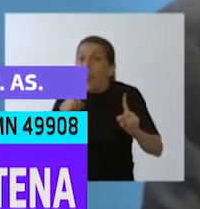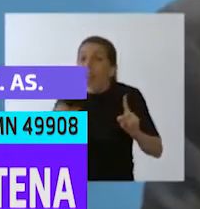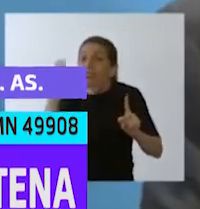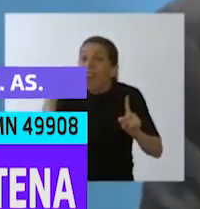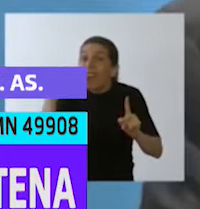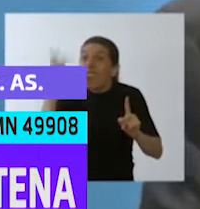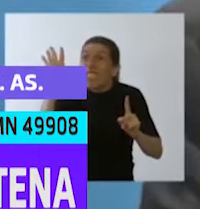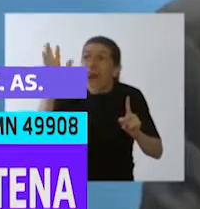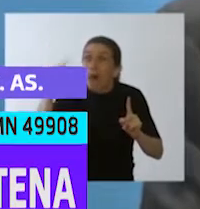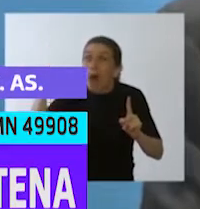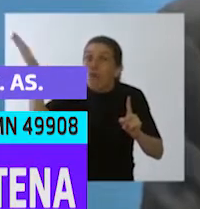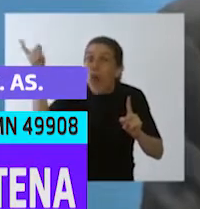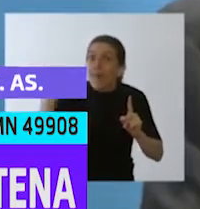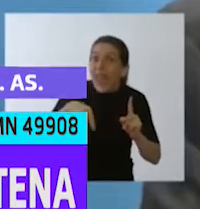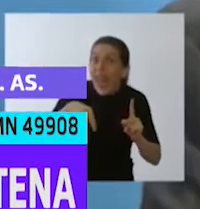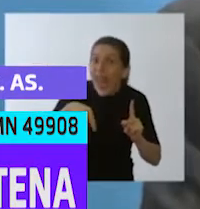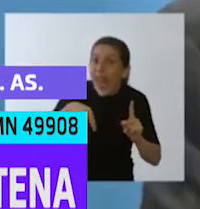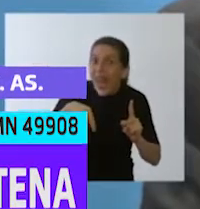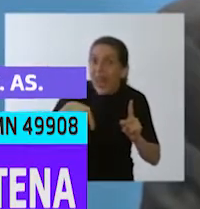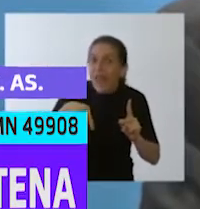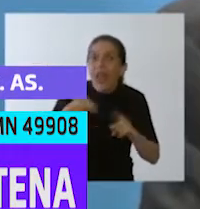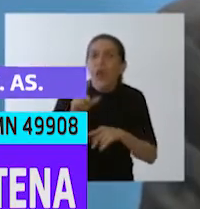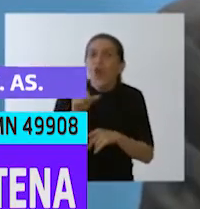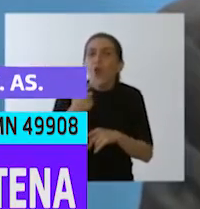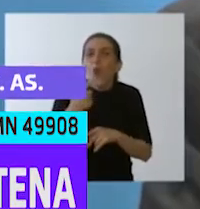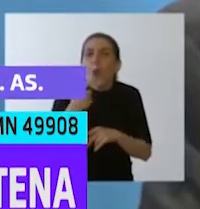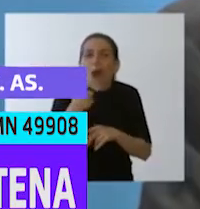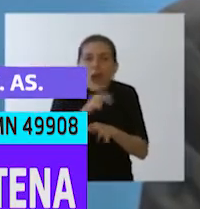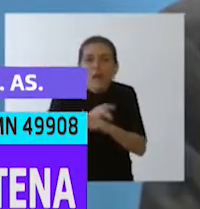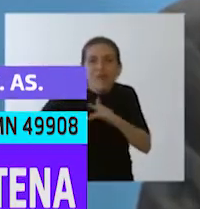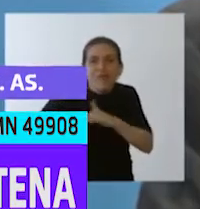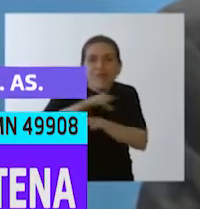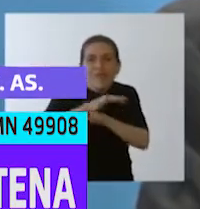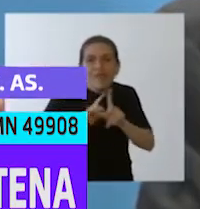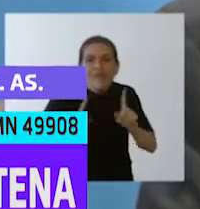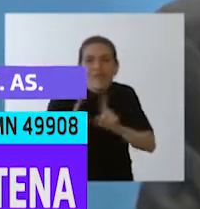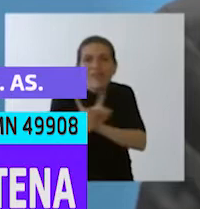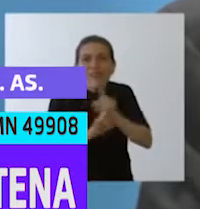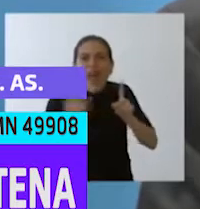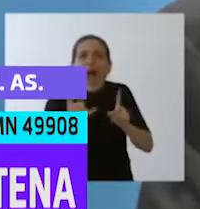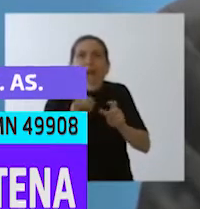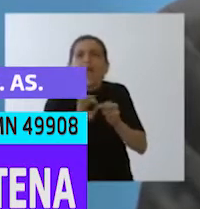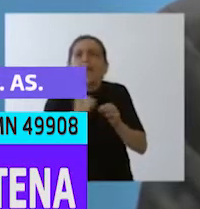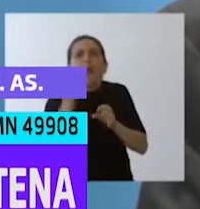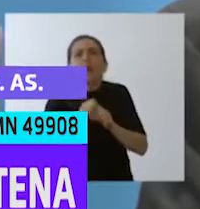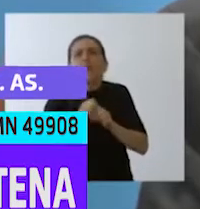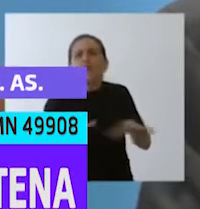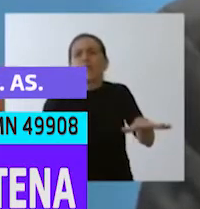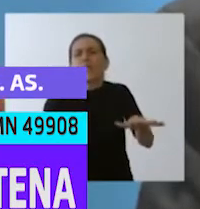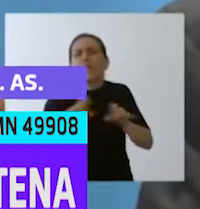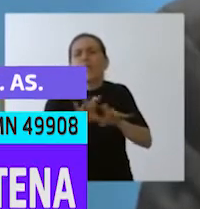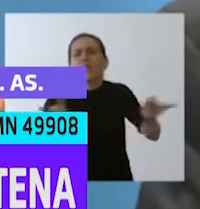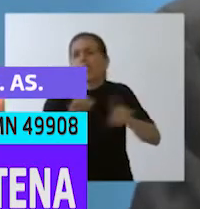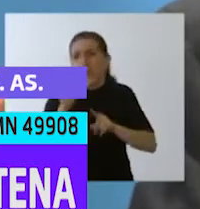especial a los inmunocomprometidos y a los grupos de tercera edad. Eso es la estrategia de supresión que se baja en tres